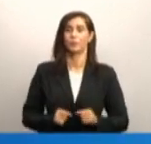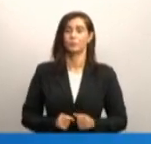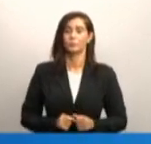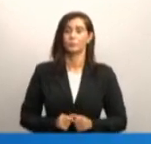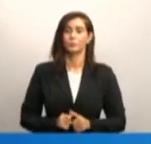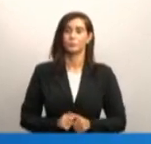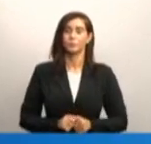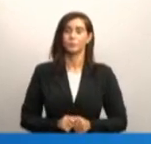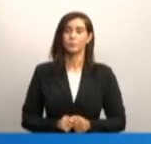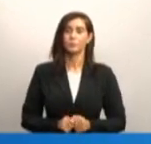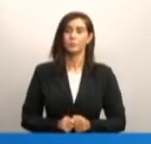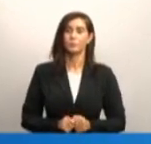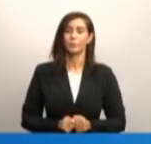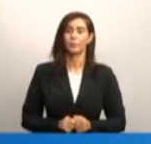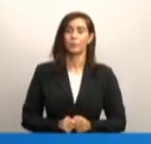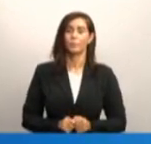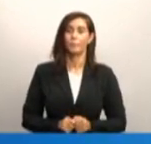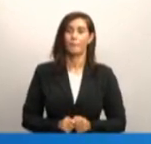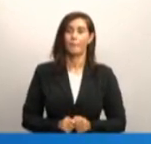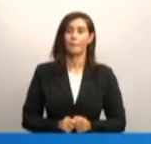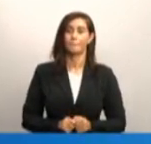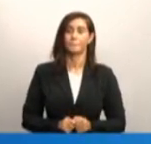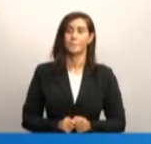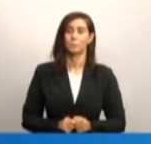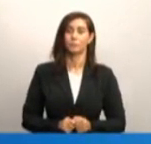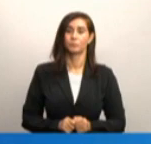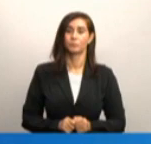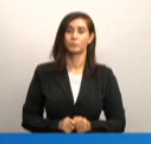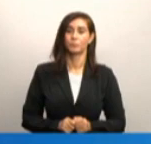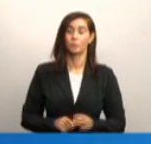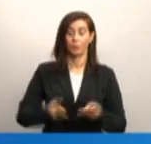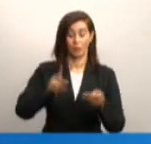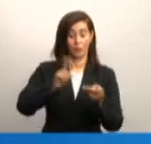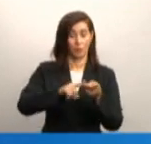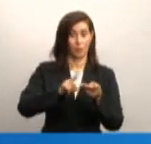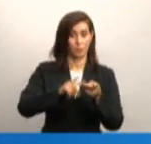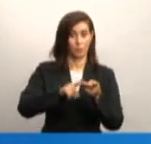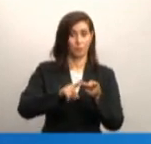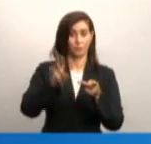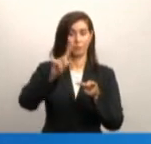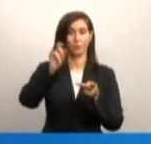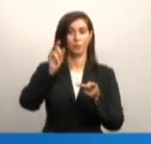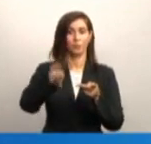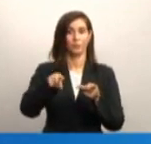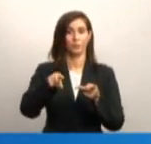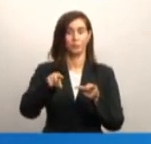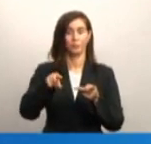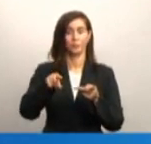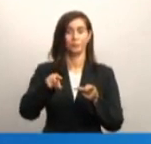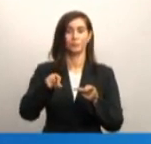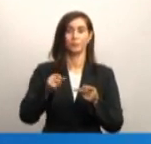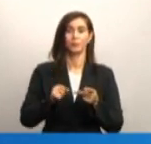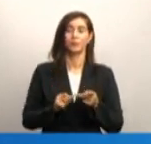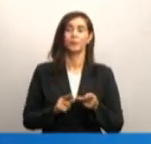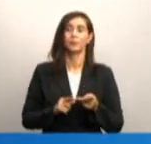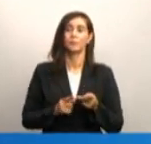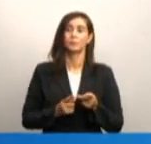casos. Esa es la primera pregunta. Y volviendo entonces a la provincia de Duarte, por donde usted acaba de terminar su